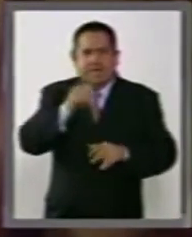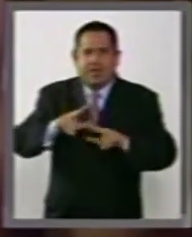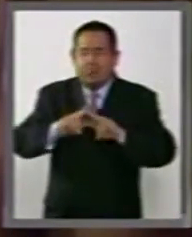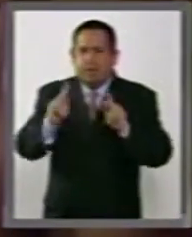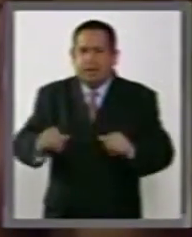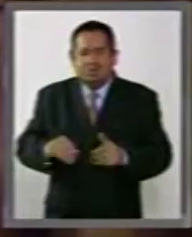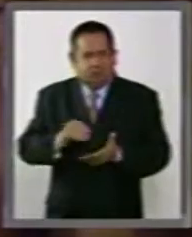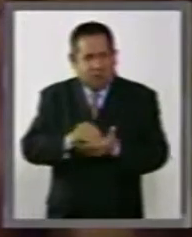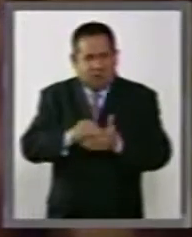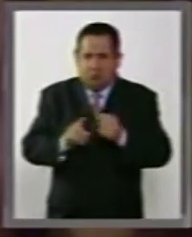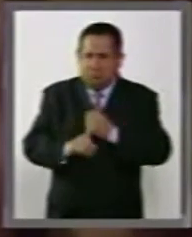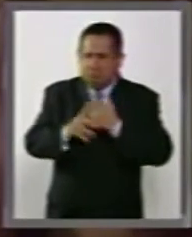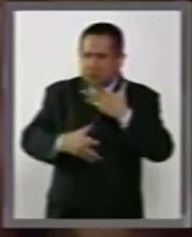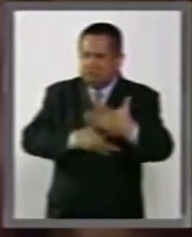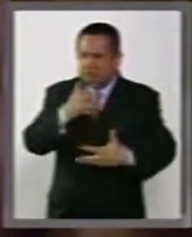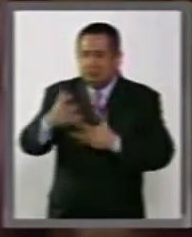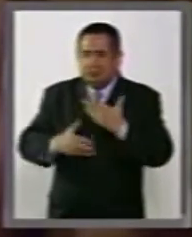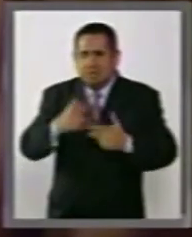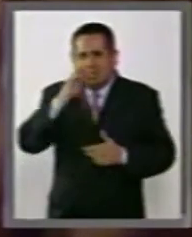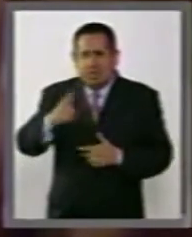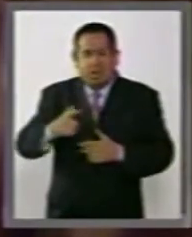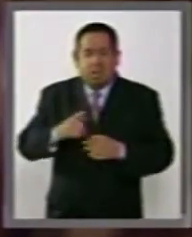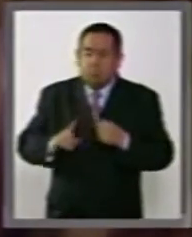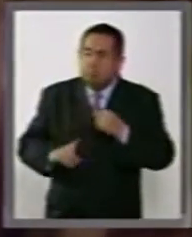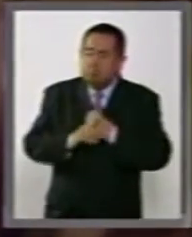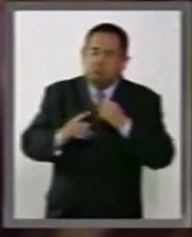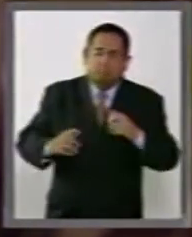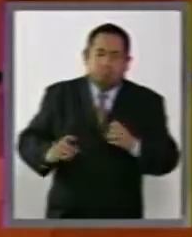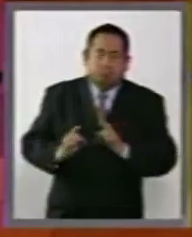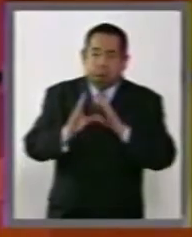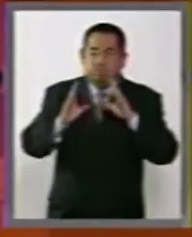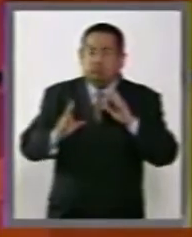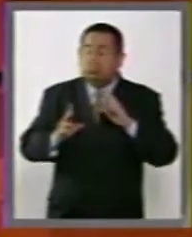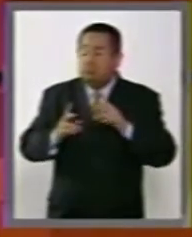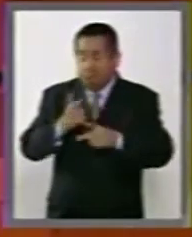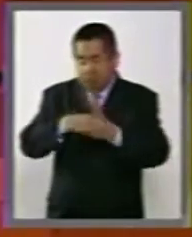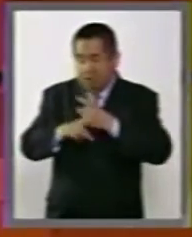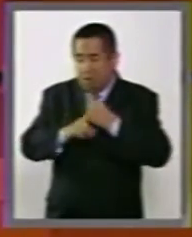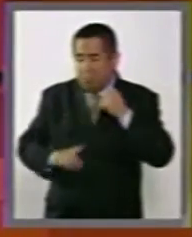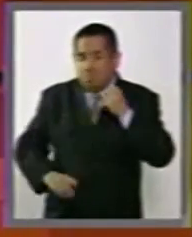está generando las condiciones para la insurrección social.